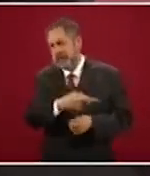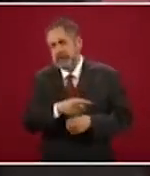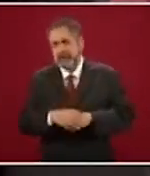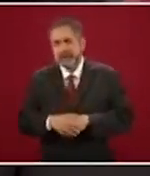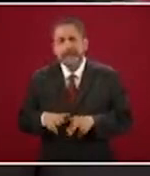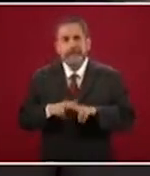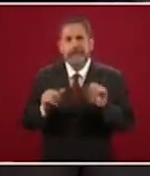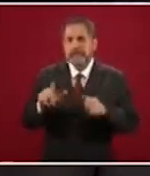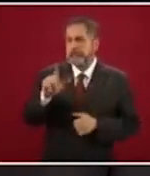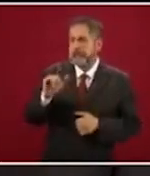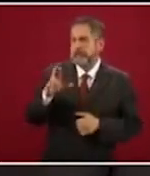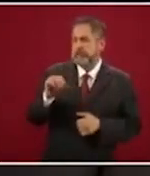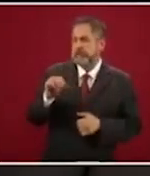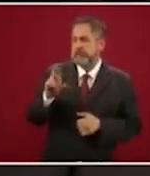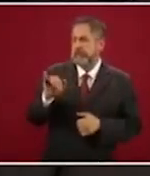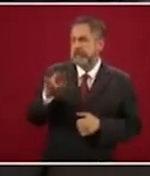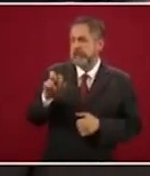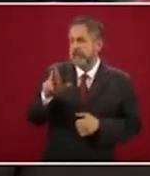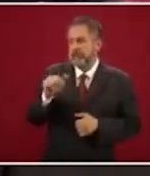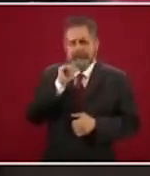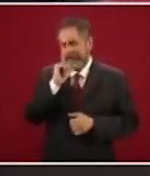ni librado rivera